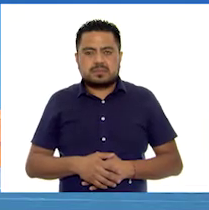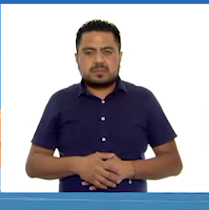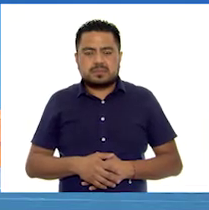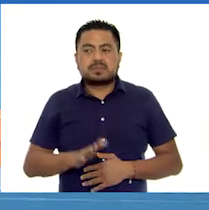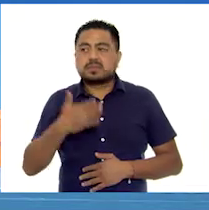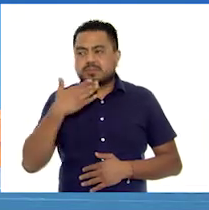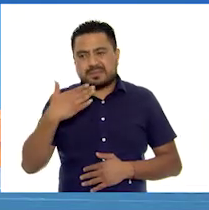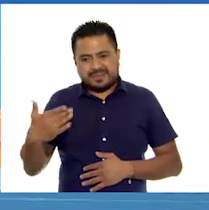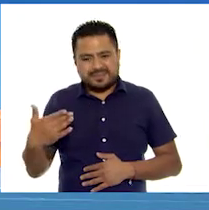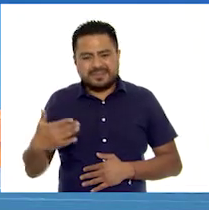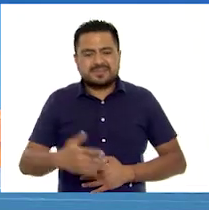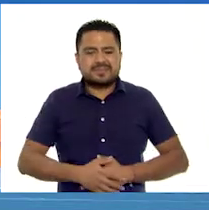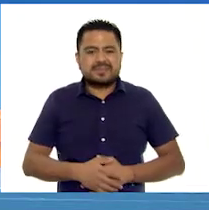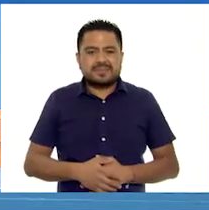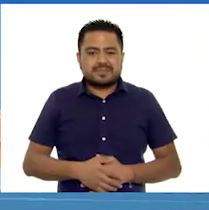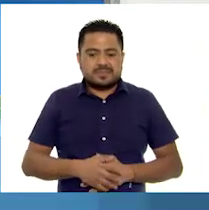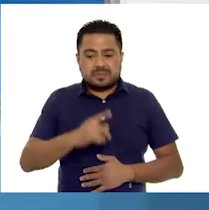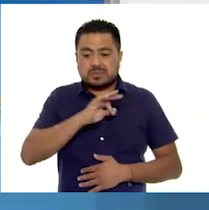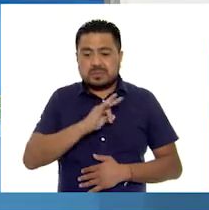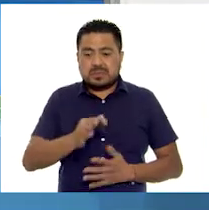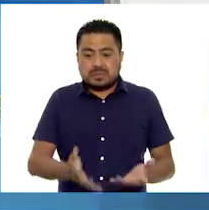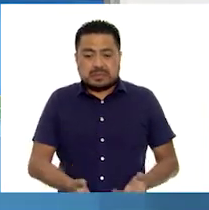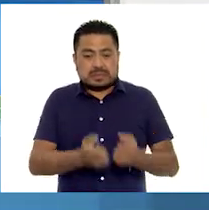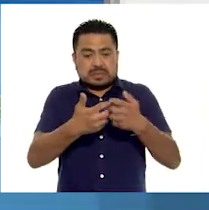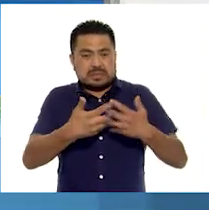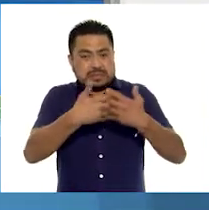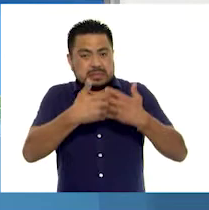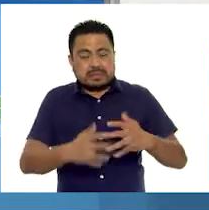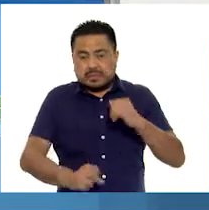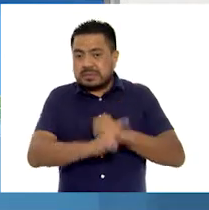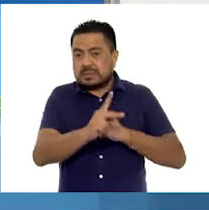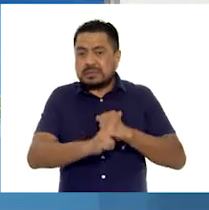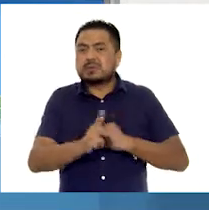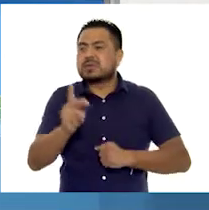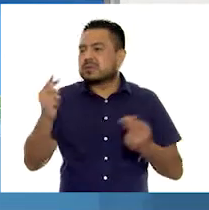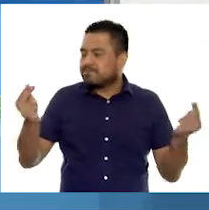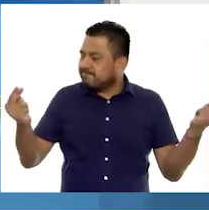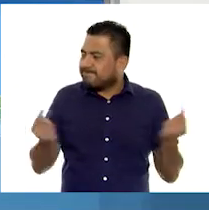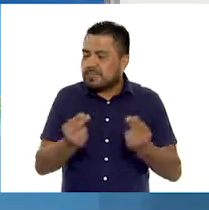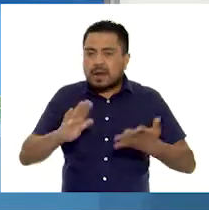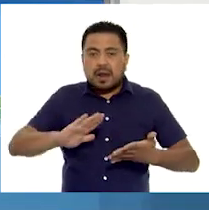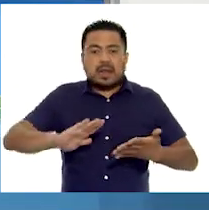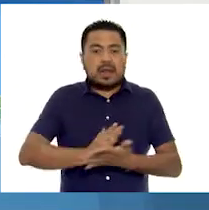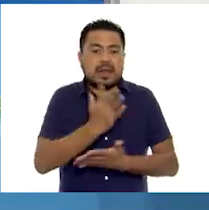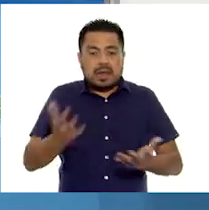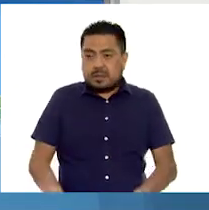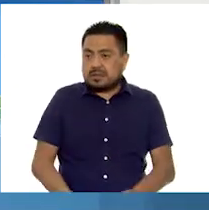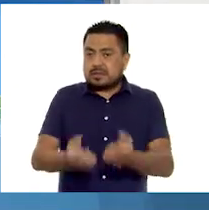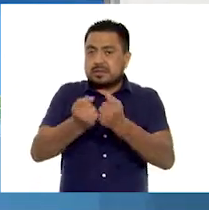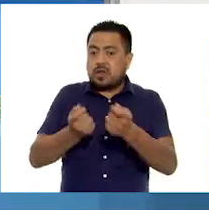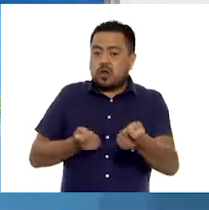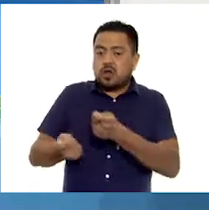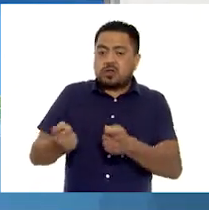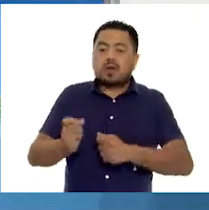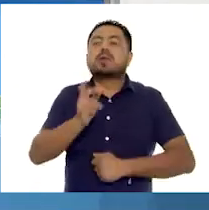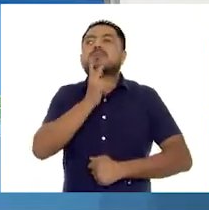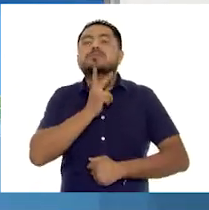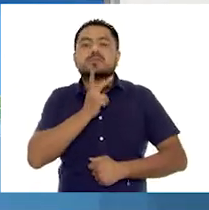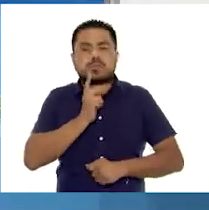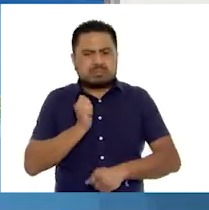muy bien para lograr esta industrialización del país es necesario además de recuperar el control del petróleo